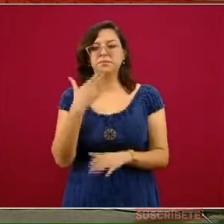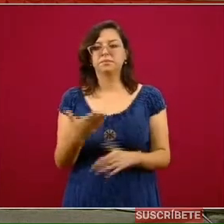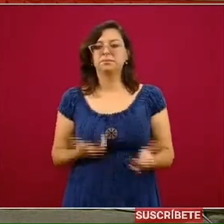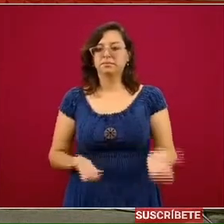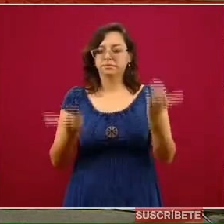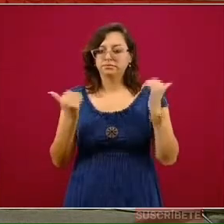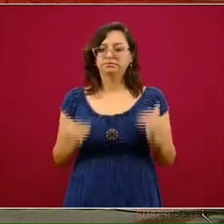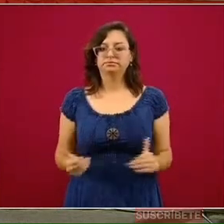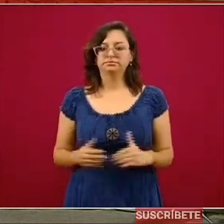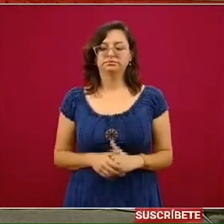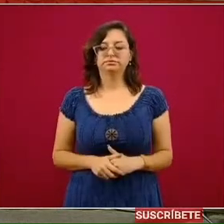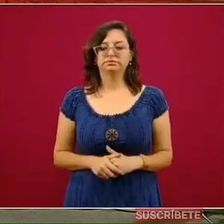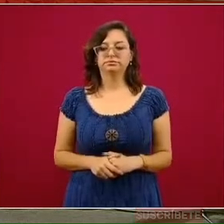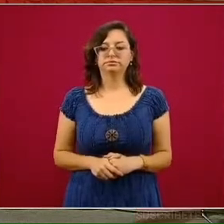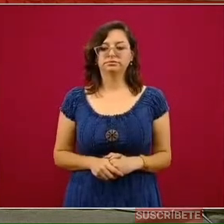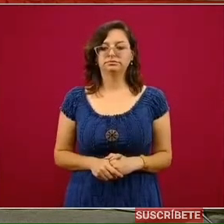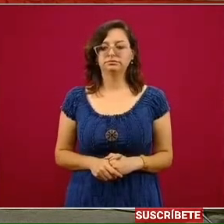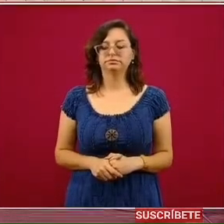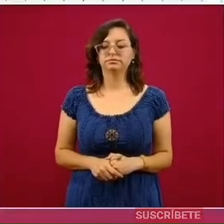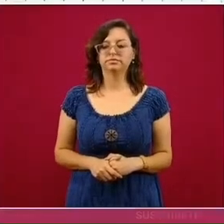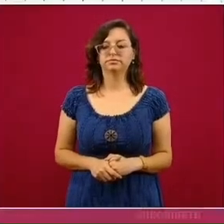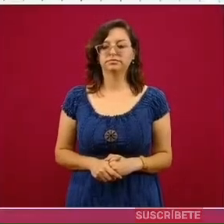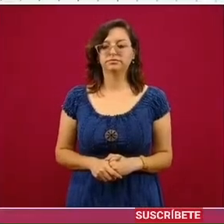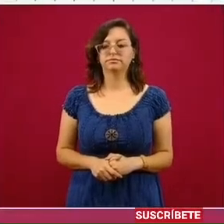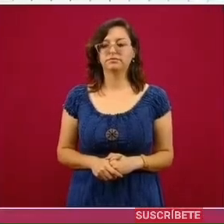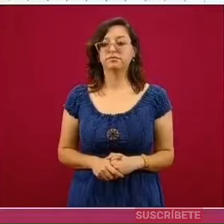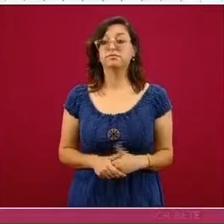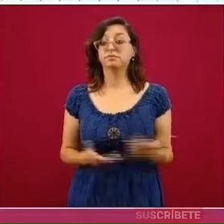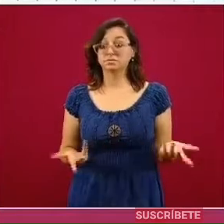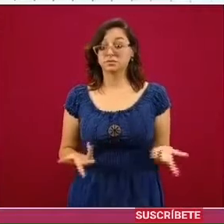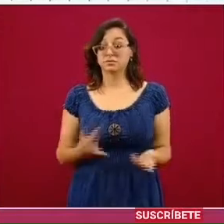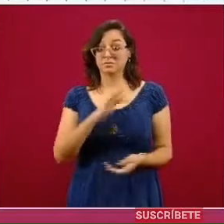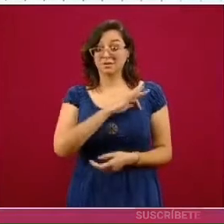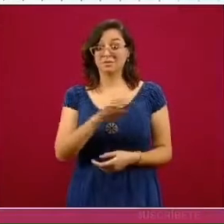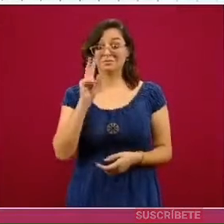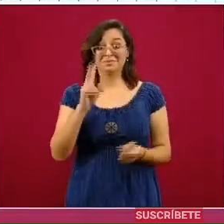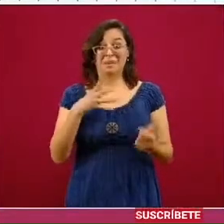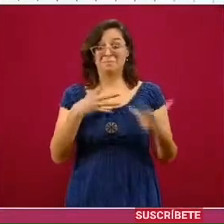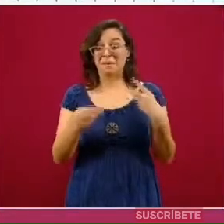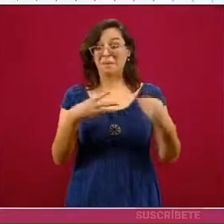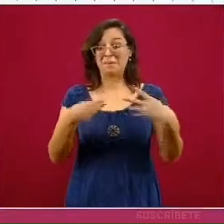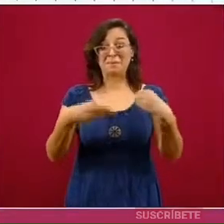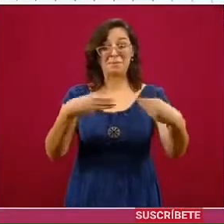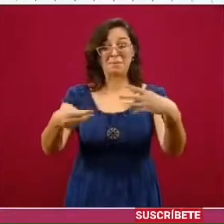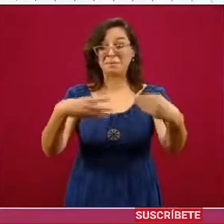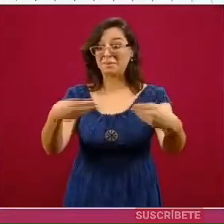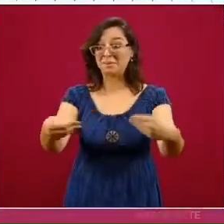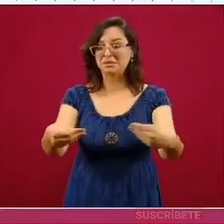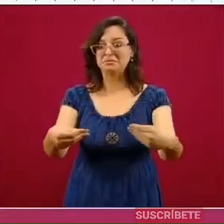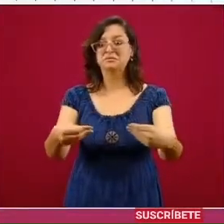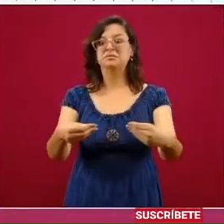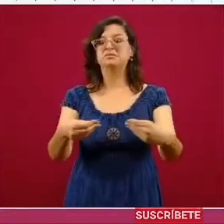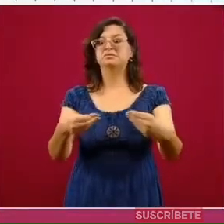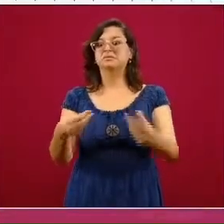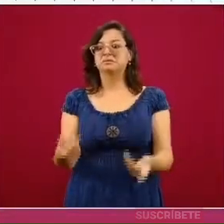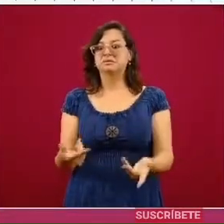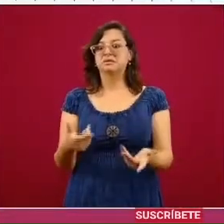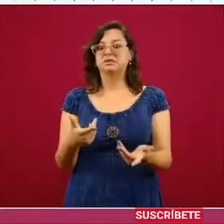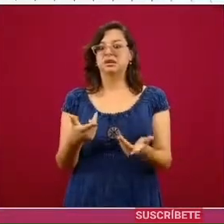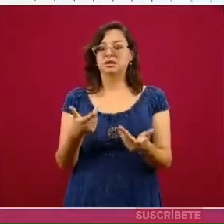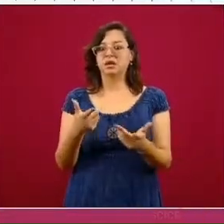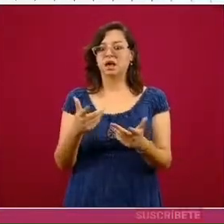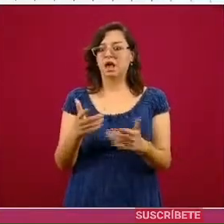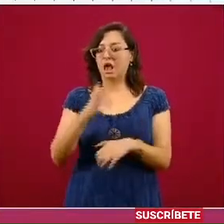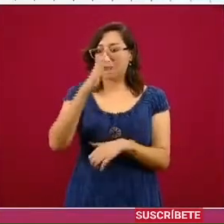por favor. Y vean ustedes. Arrancaron con una importante transmisión inmediatamente después de la jornada,